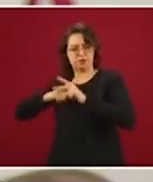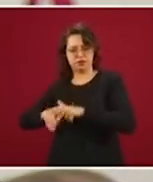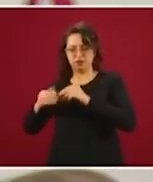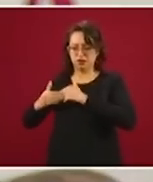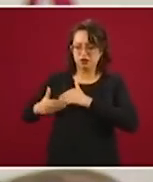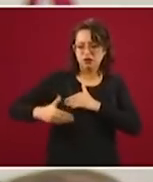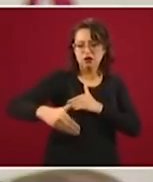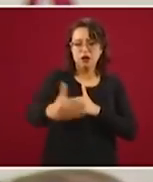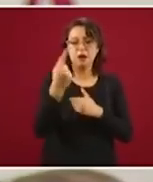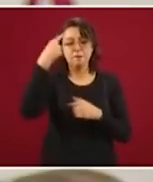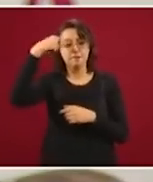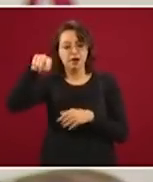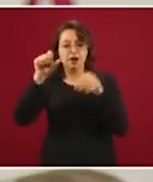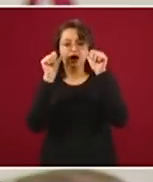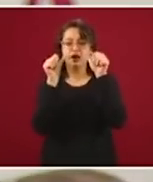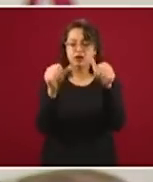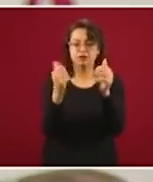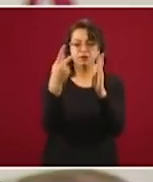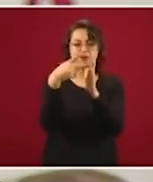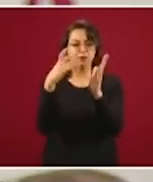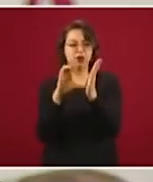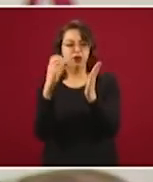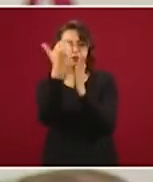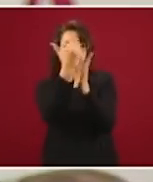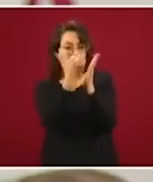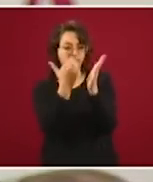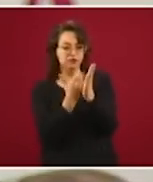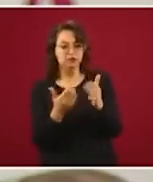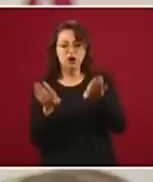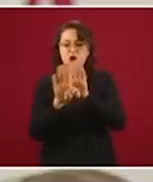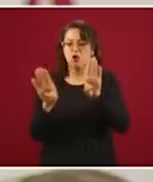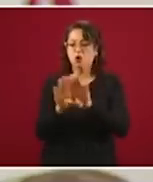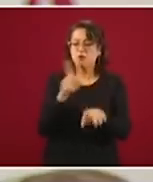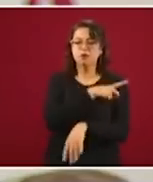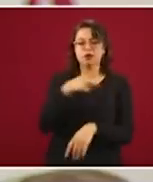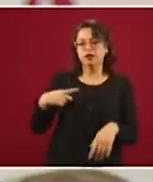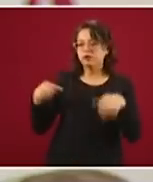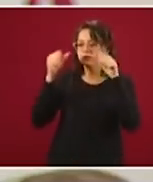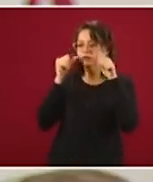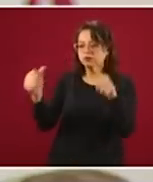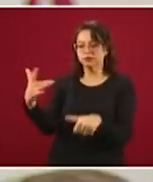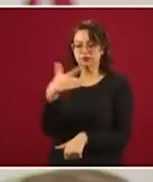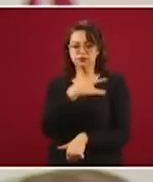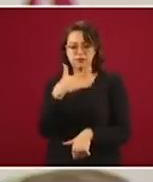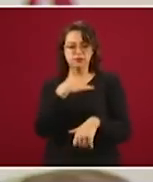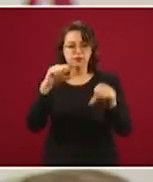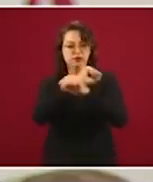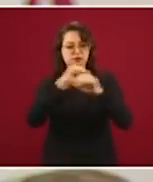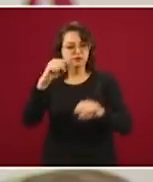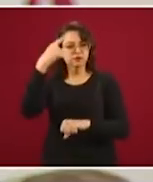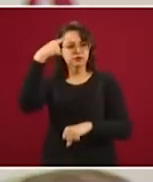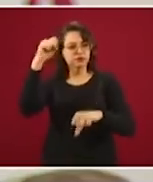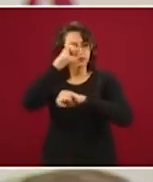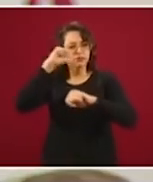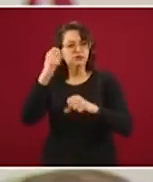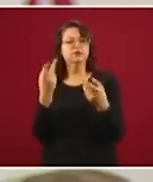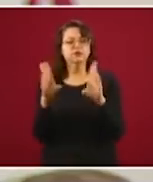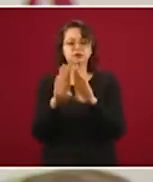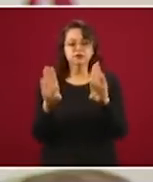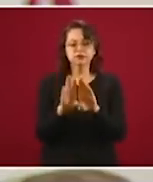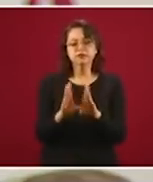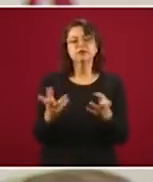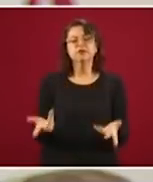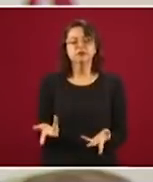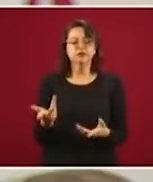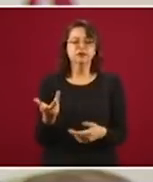los protocolos de atención para el infarto cardíaco y el infarto cerebral. Les daré detalles, quizá un poco técnicos,